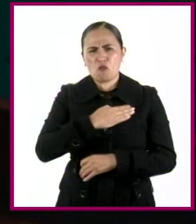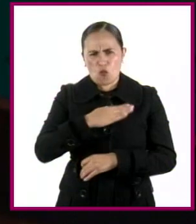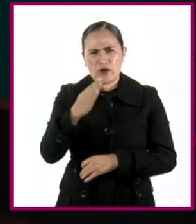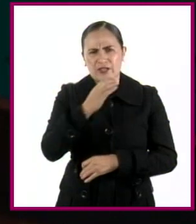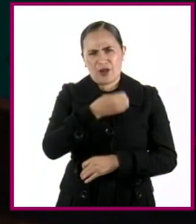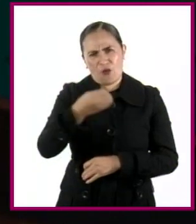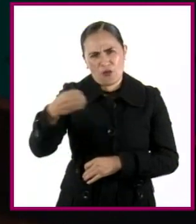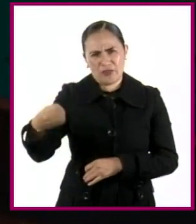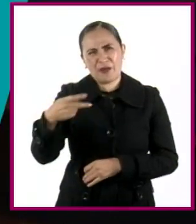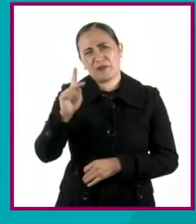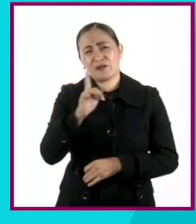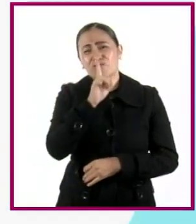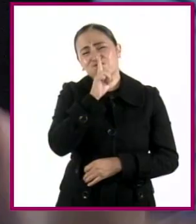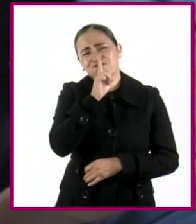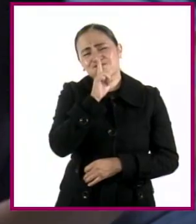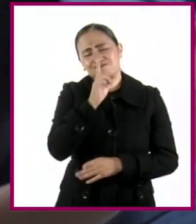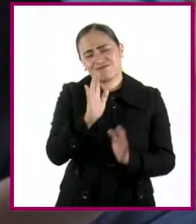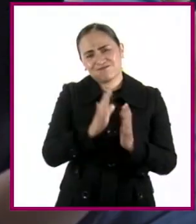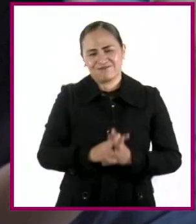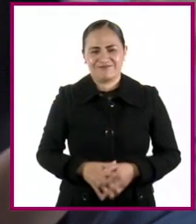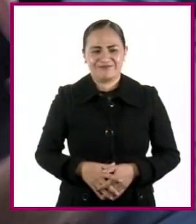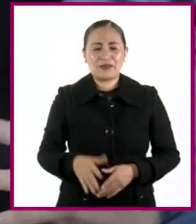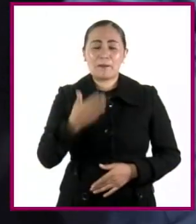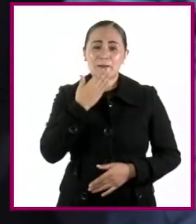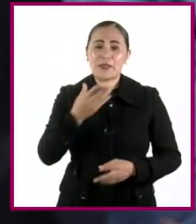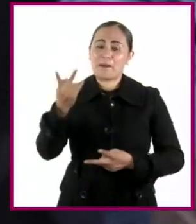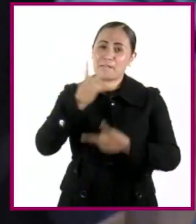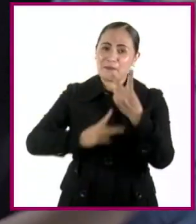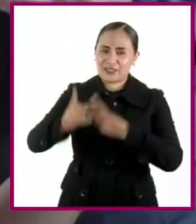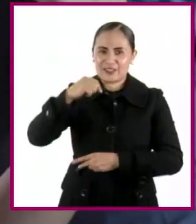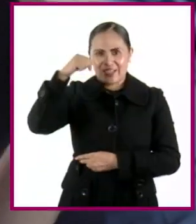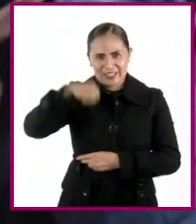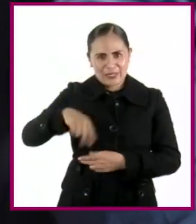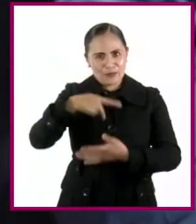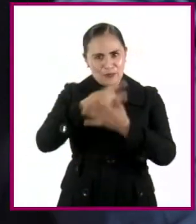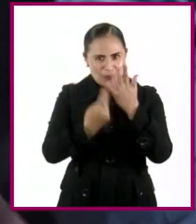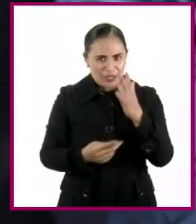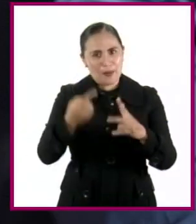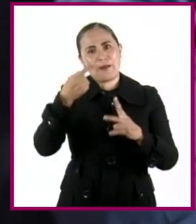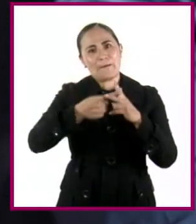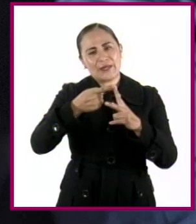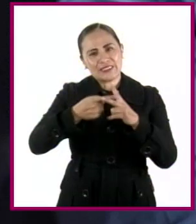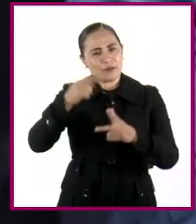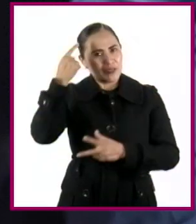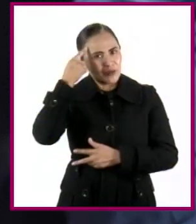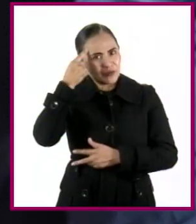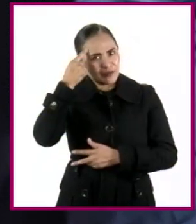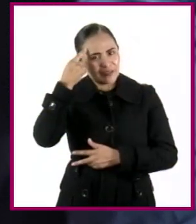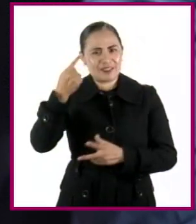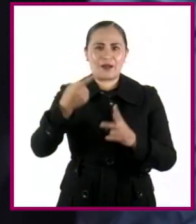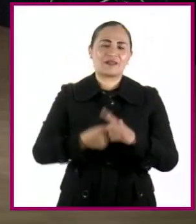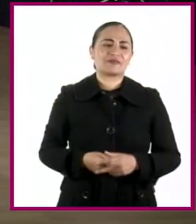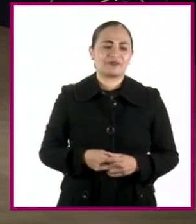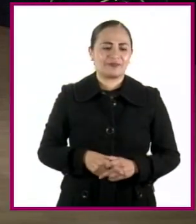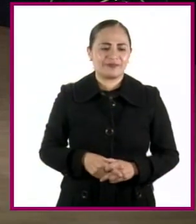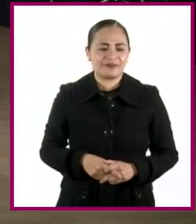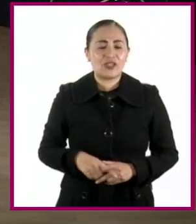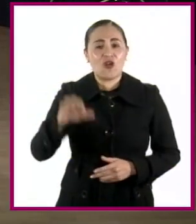Mejor no le vayan a comentar esto. Bienvenidos a su gran programa de pensamiento matemático. Hoy vamos a hablar